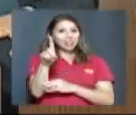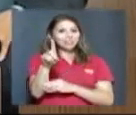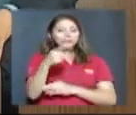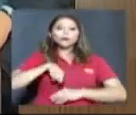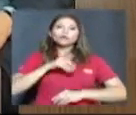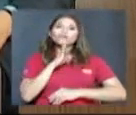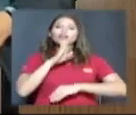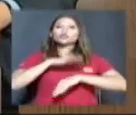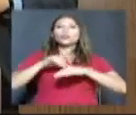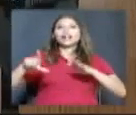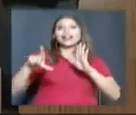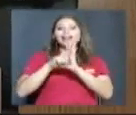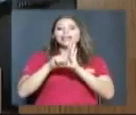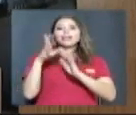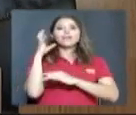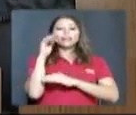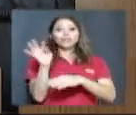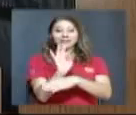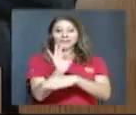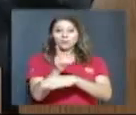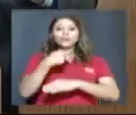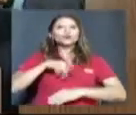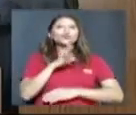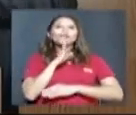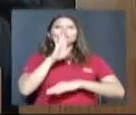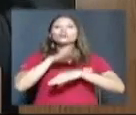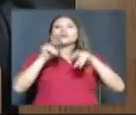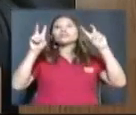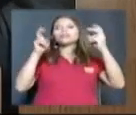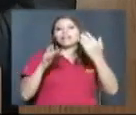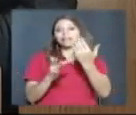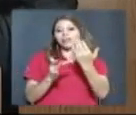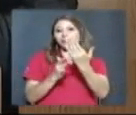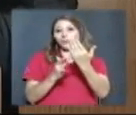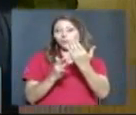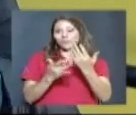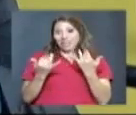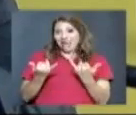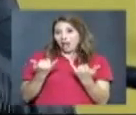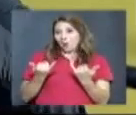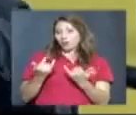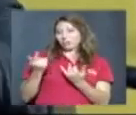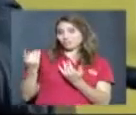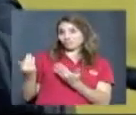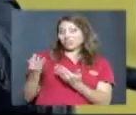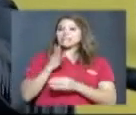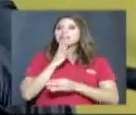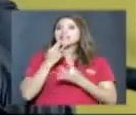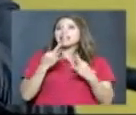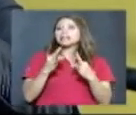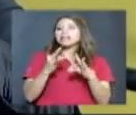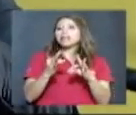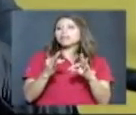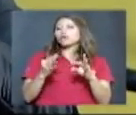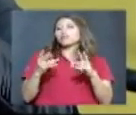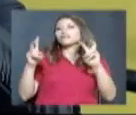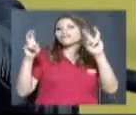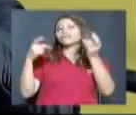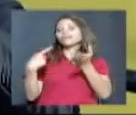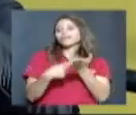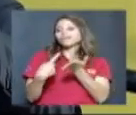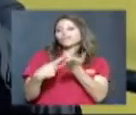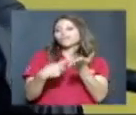específicamente estábamos en la parte técnica y Pablo nos estaba tratando de poner sobre la mesa cómo ese depositario